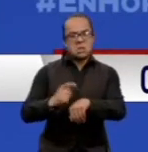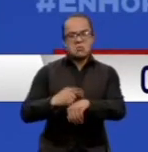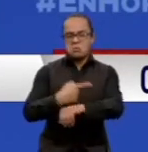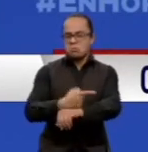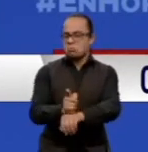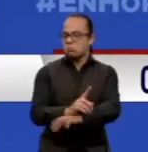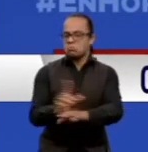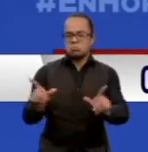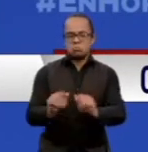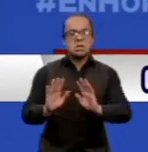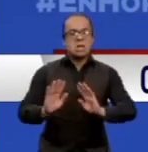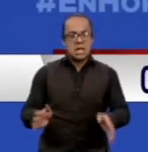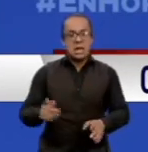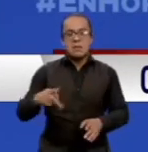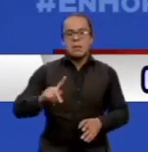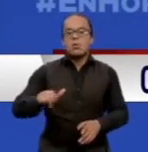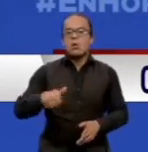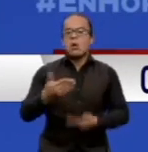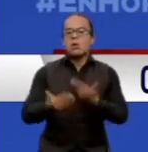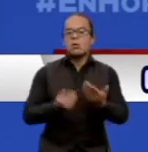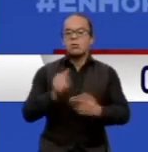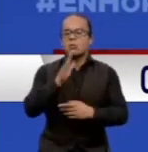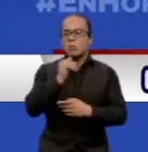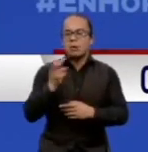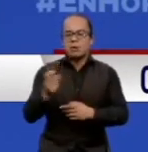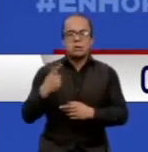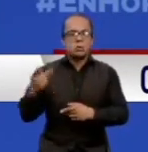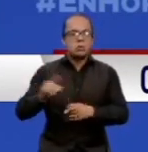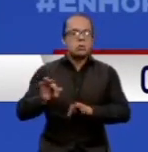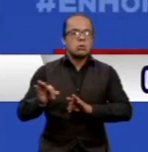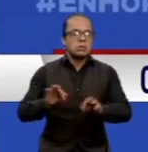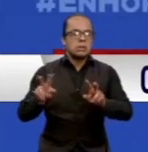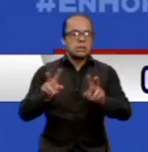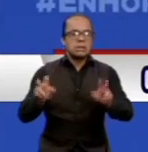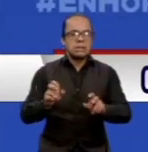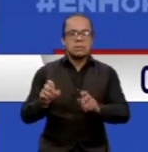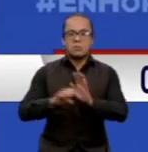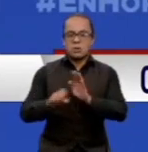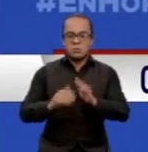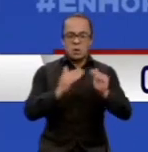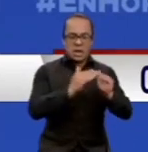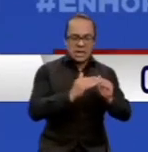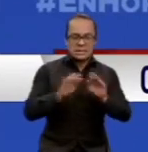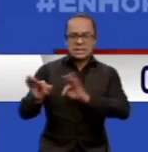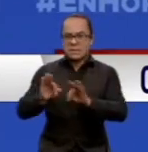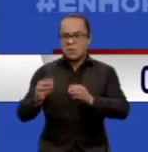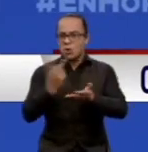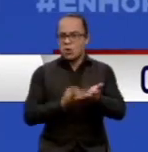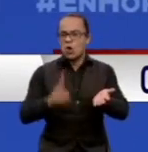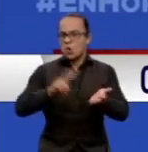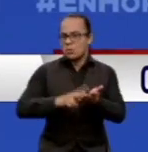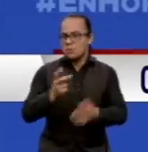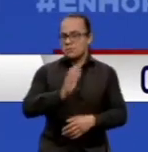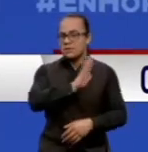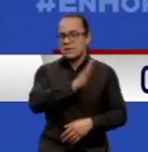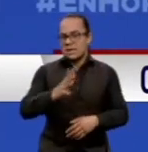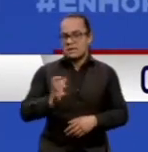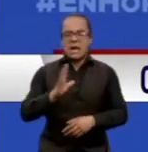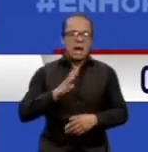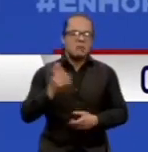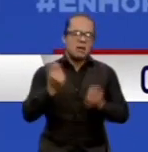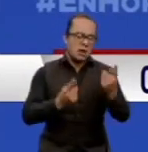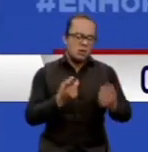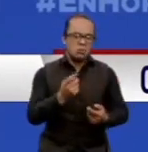no permiten que atienda las cosas que seguimos atendiendo en casa. Estoy hablando en general, sé que hay